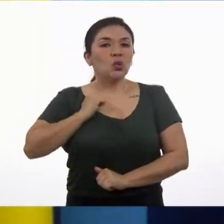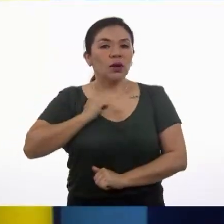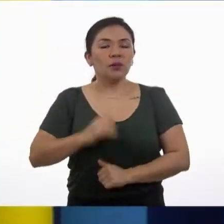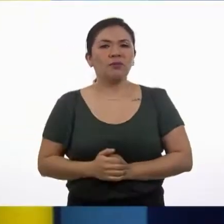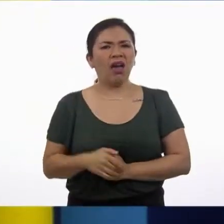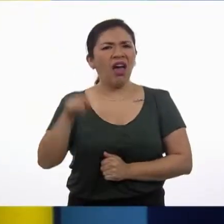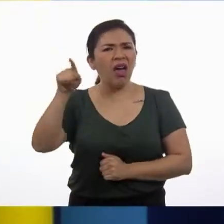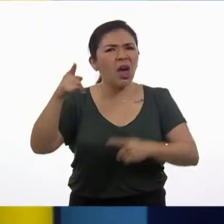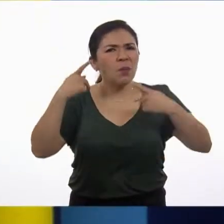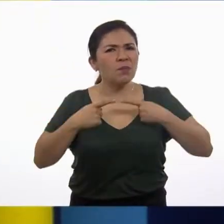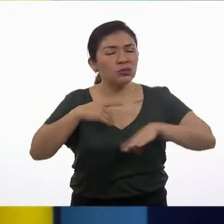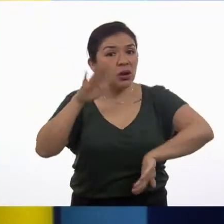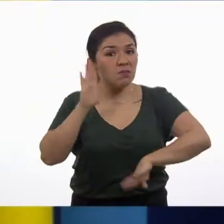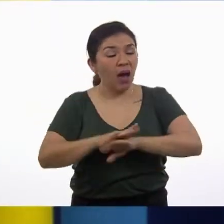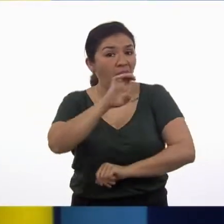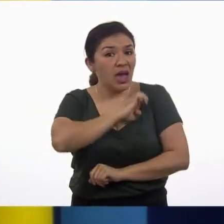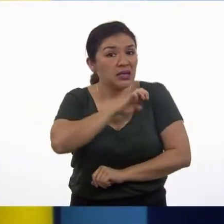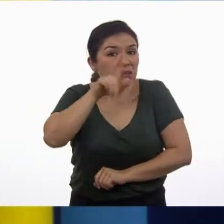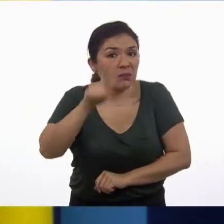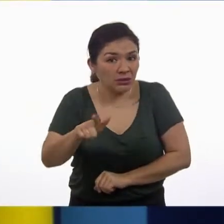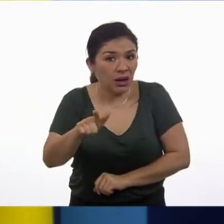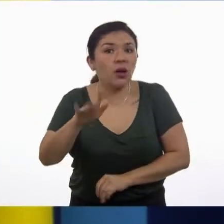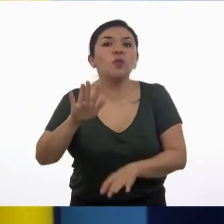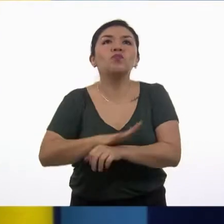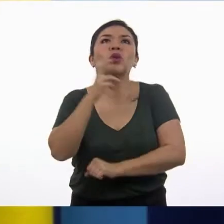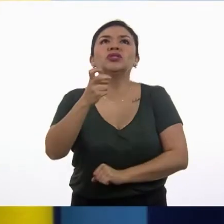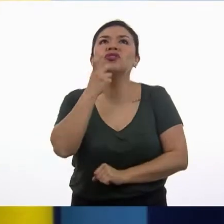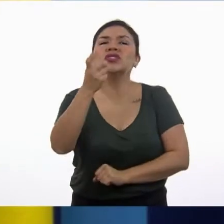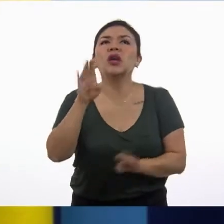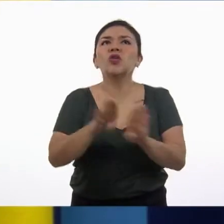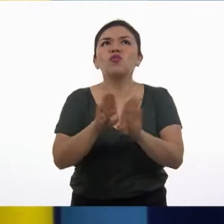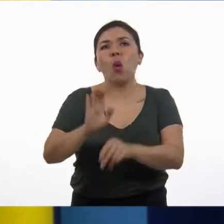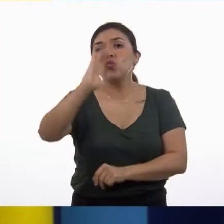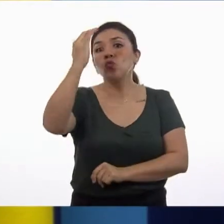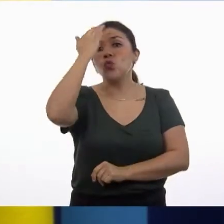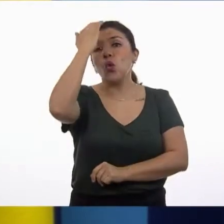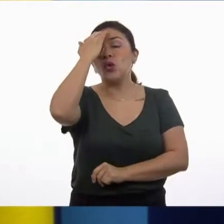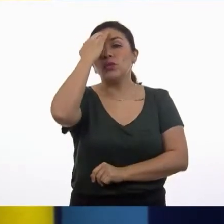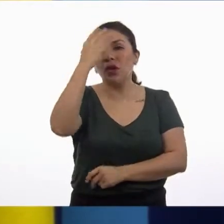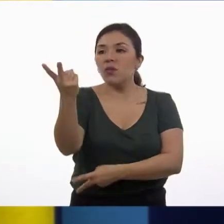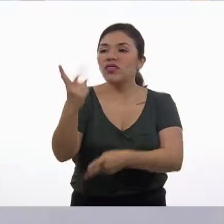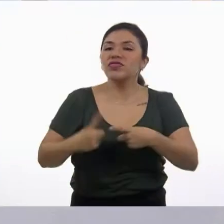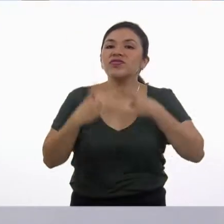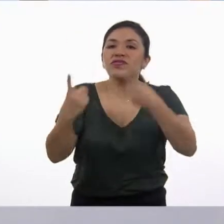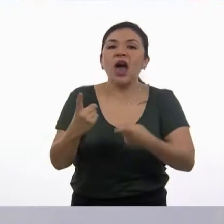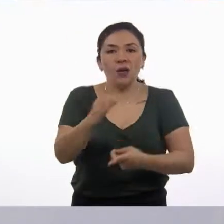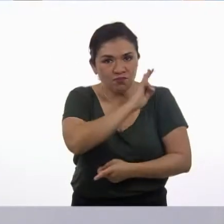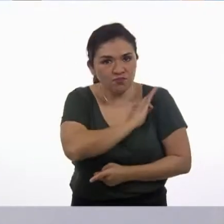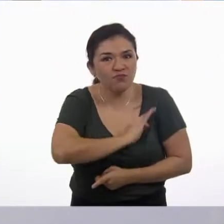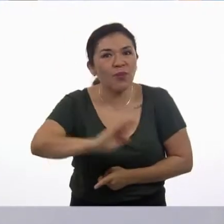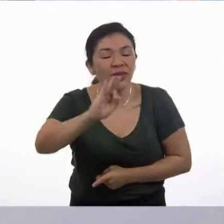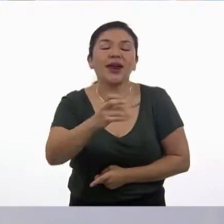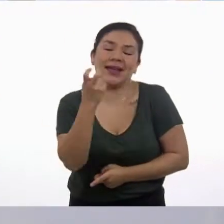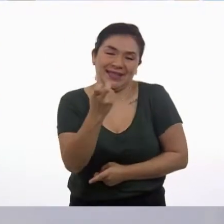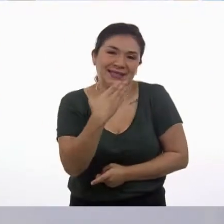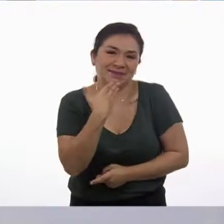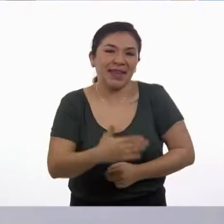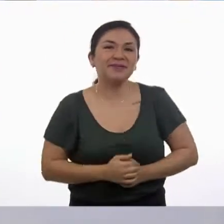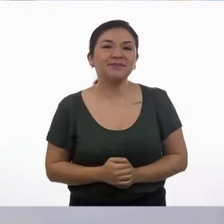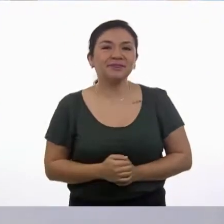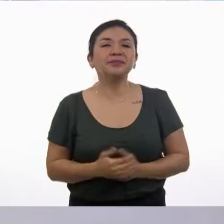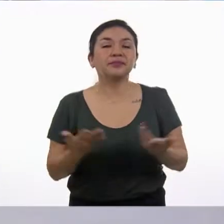Eran gente sumamente especial, por ello aquello de que el conocimiento es poder. Muy bien.